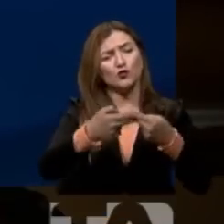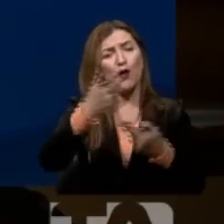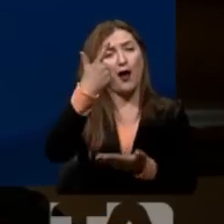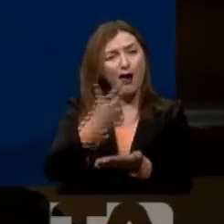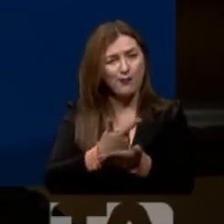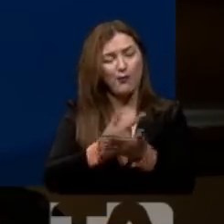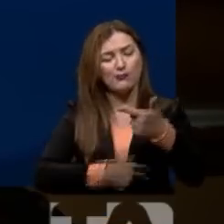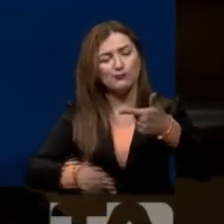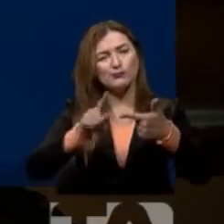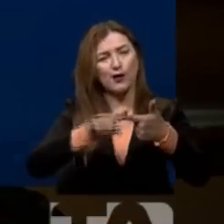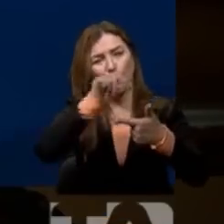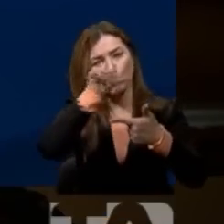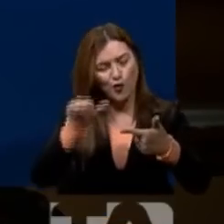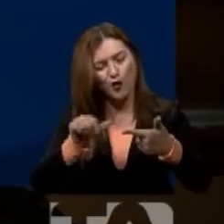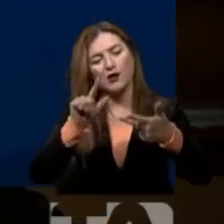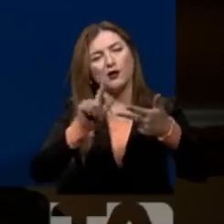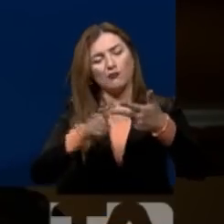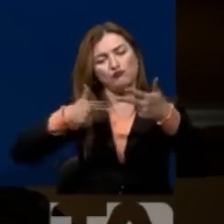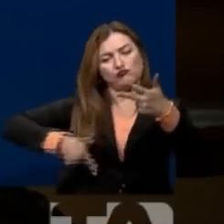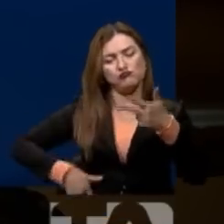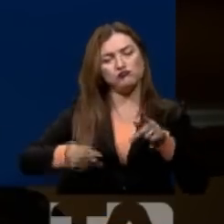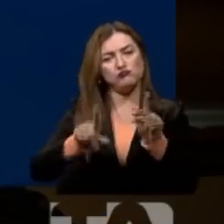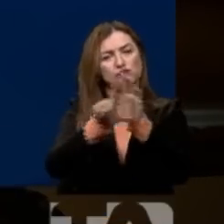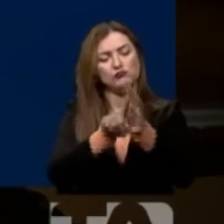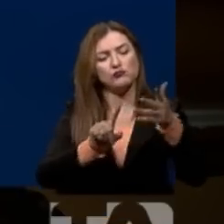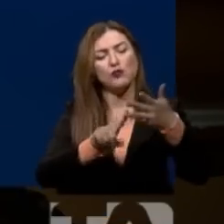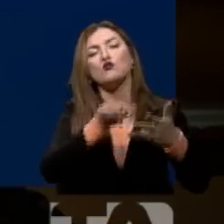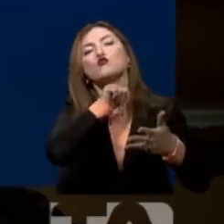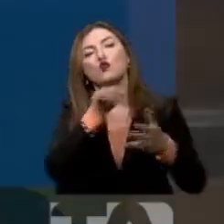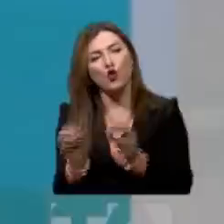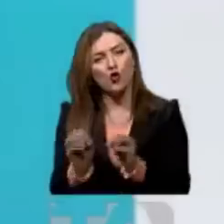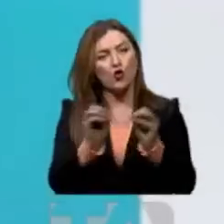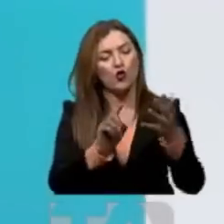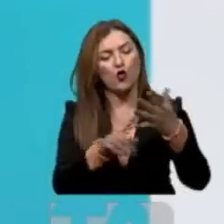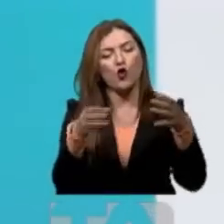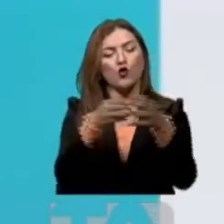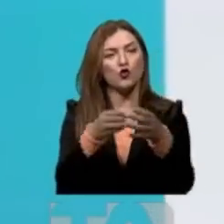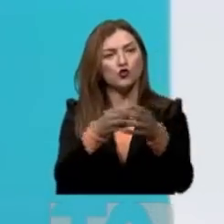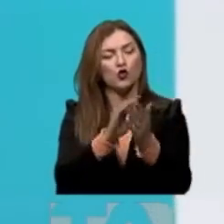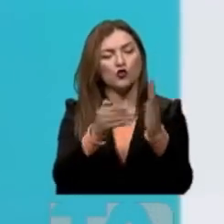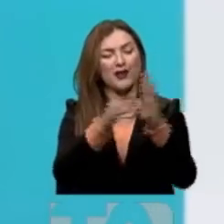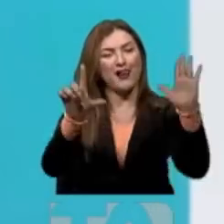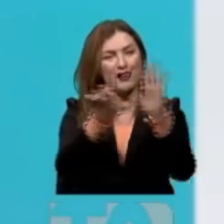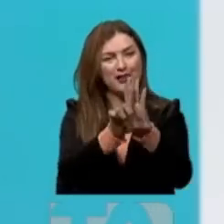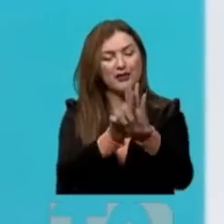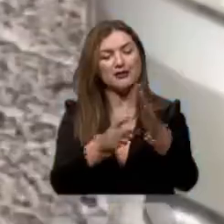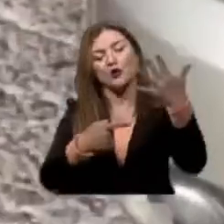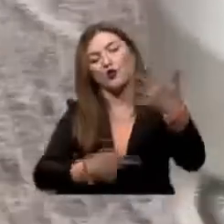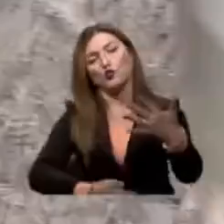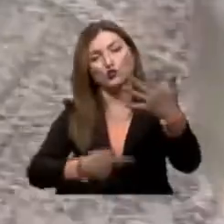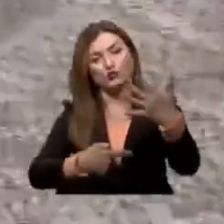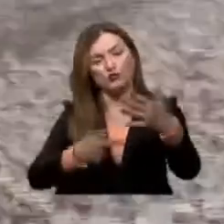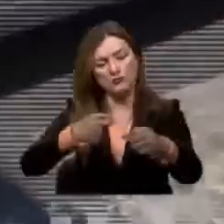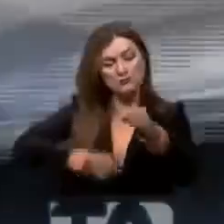de droga, tenencia de armas, delincuencia organizada, asociación ilícita y homicidio. Dentro de este último delito se lo culpa